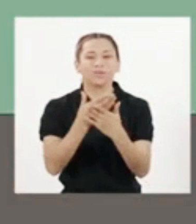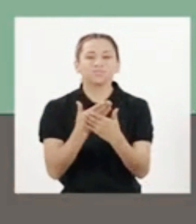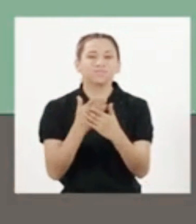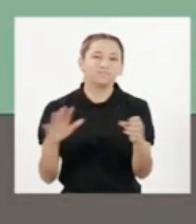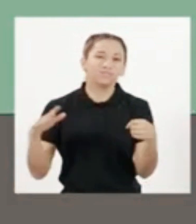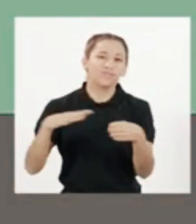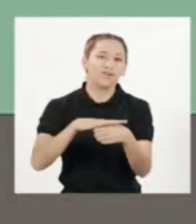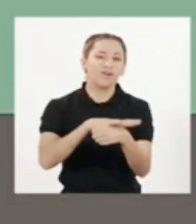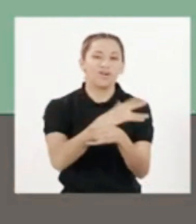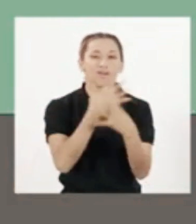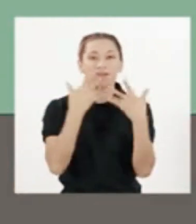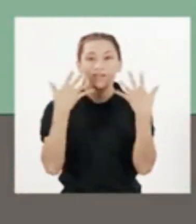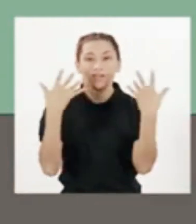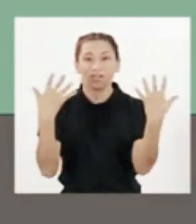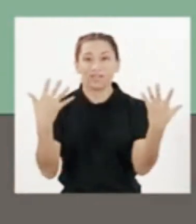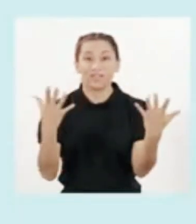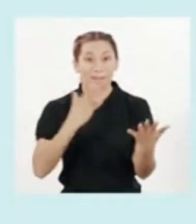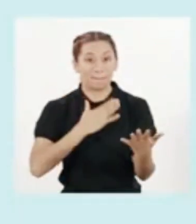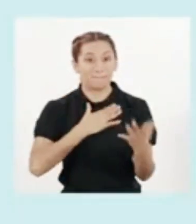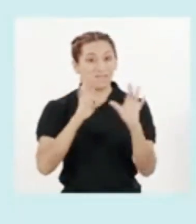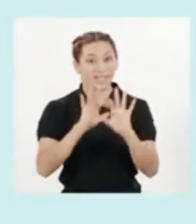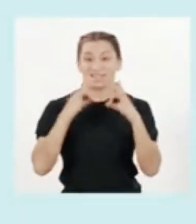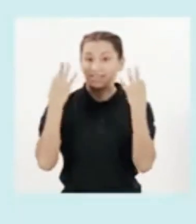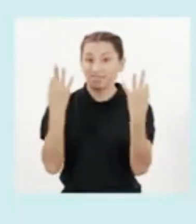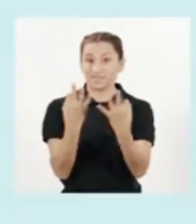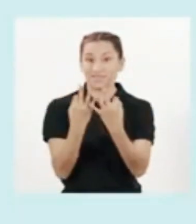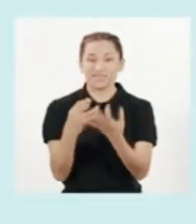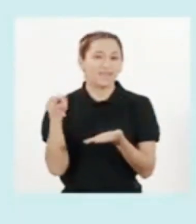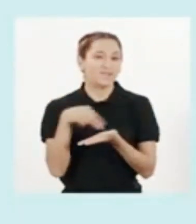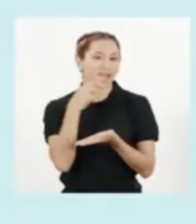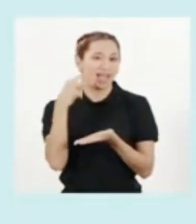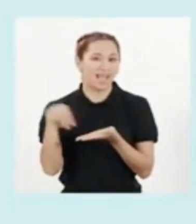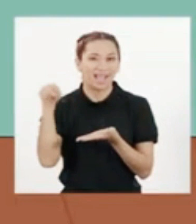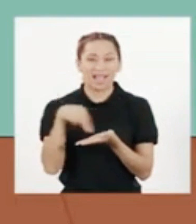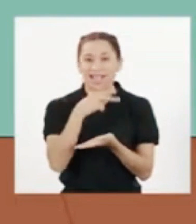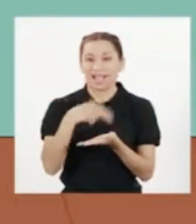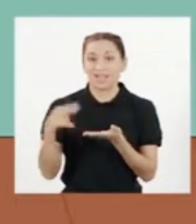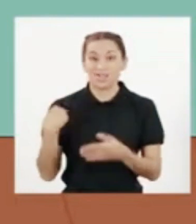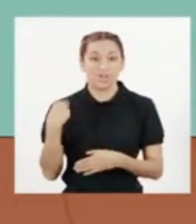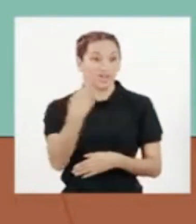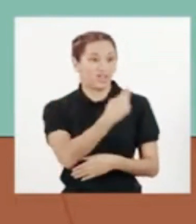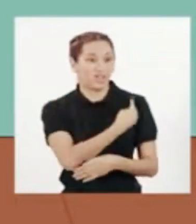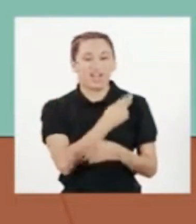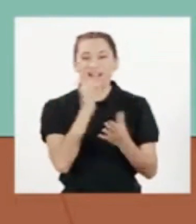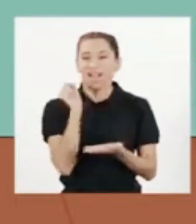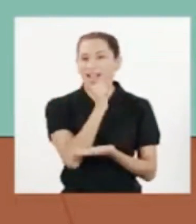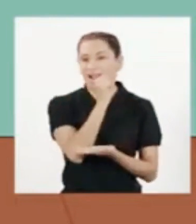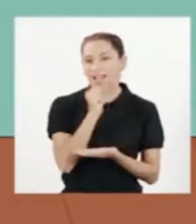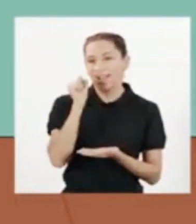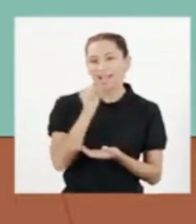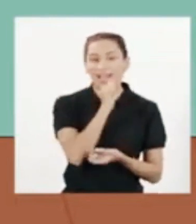y llenas de color. Con mi familia bailo,